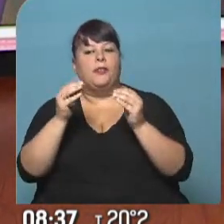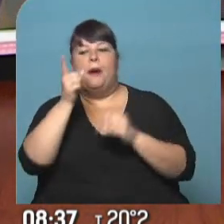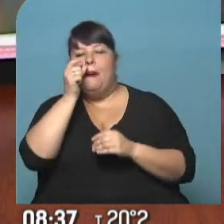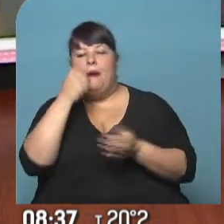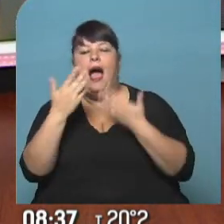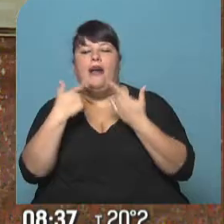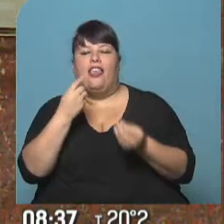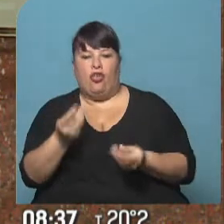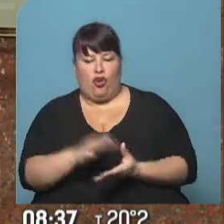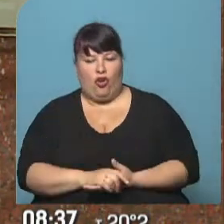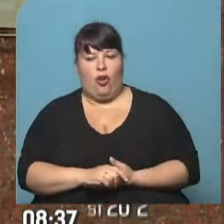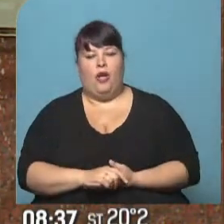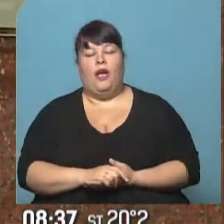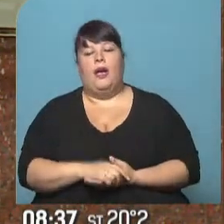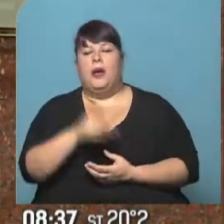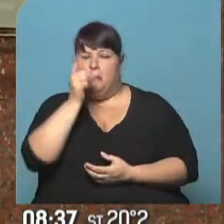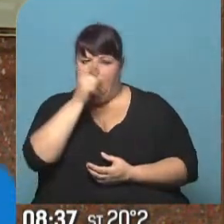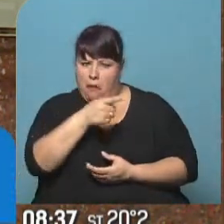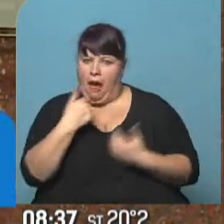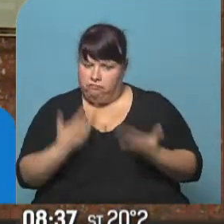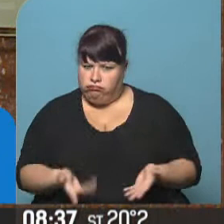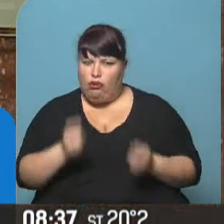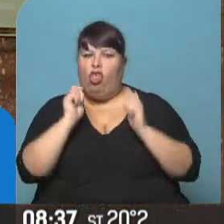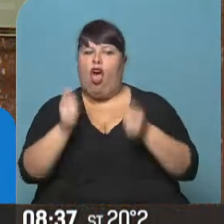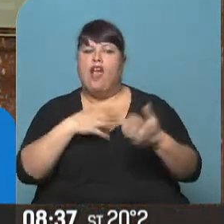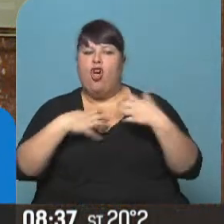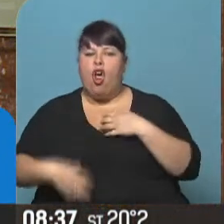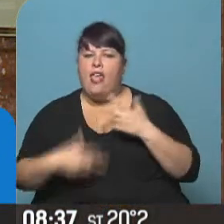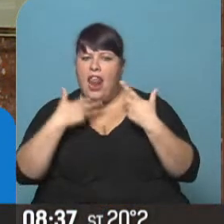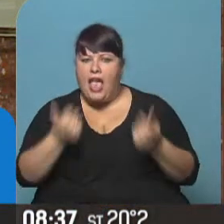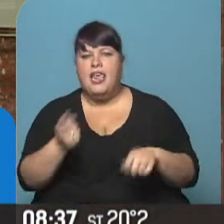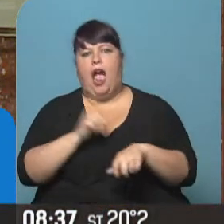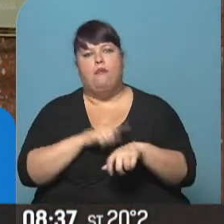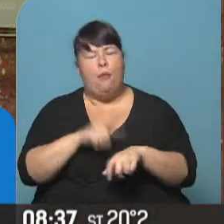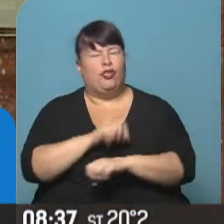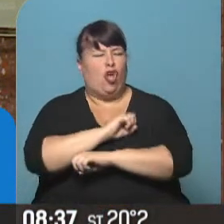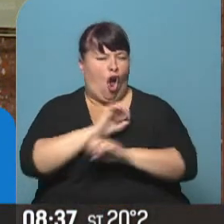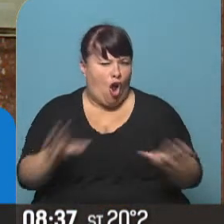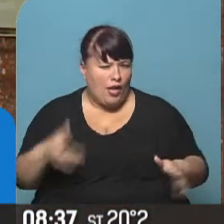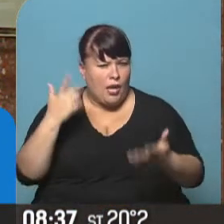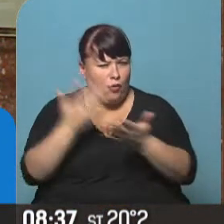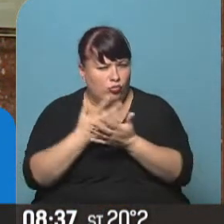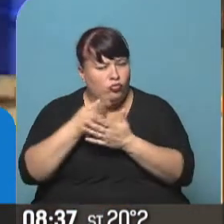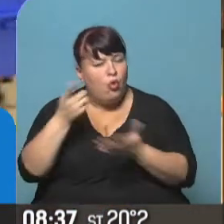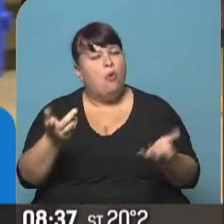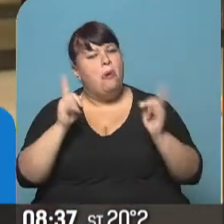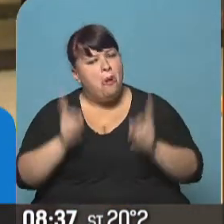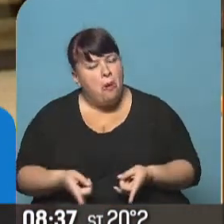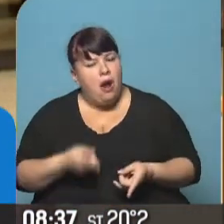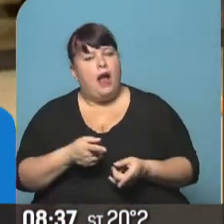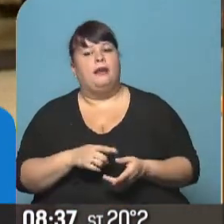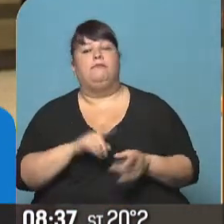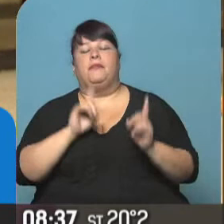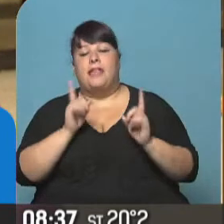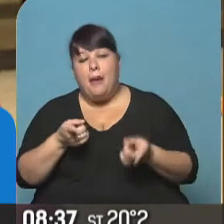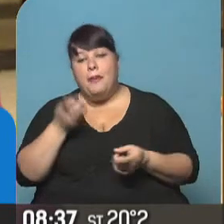papá. Atención de los papás, muy valiente de donar los órganos de su hija en un momento tremendo como el que están pasando.